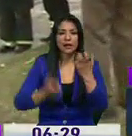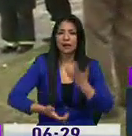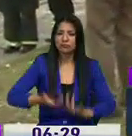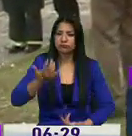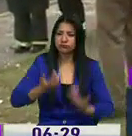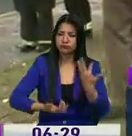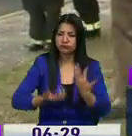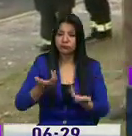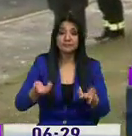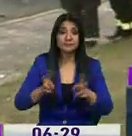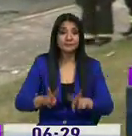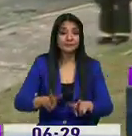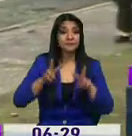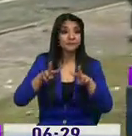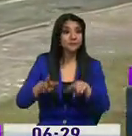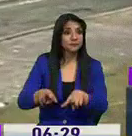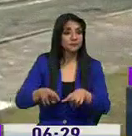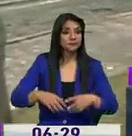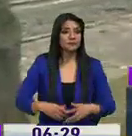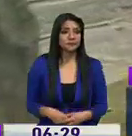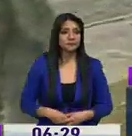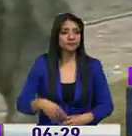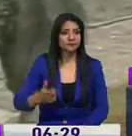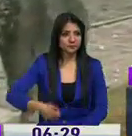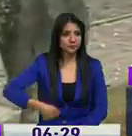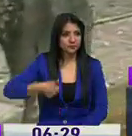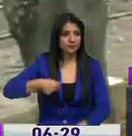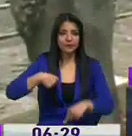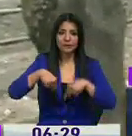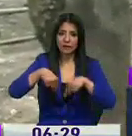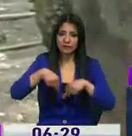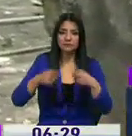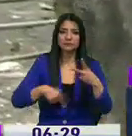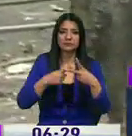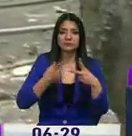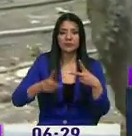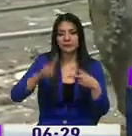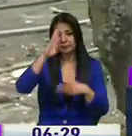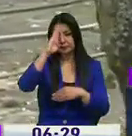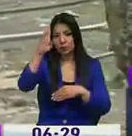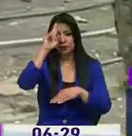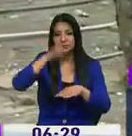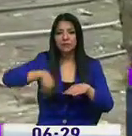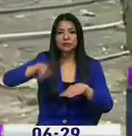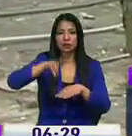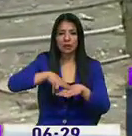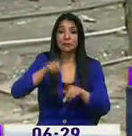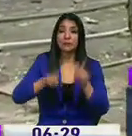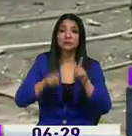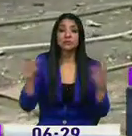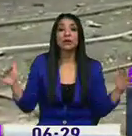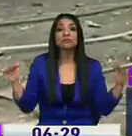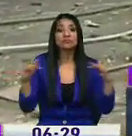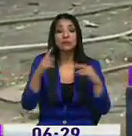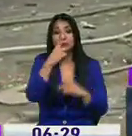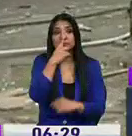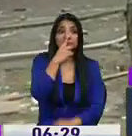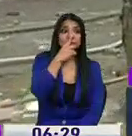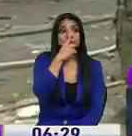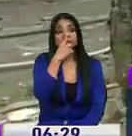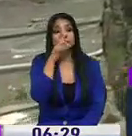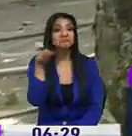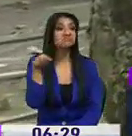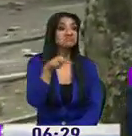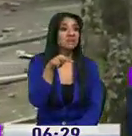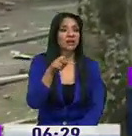pueden ver también a miembros y agentes civiles de tránsito y también policía nacional y muchas personas que llegan al sitio a mirar hay muchos